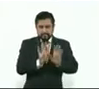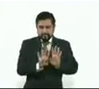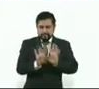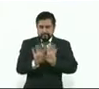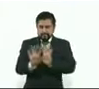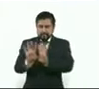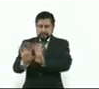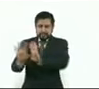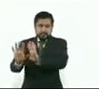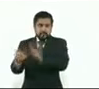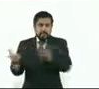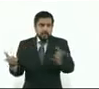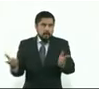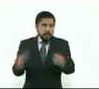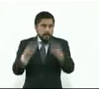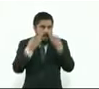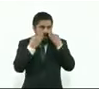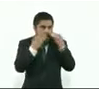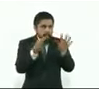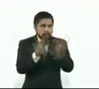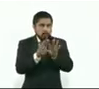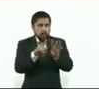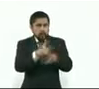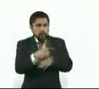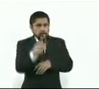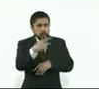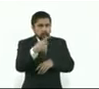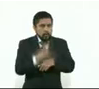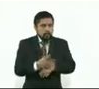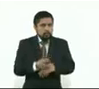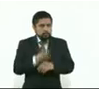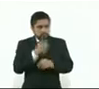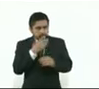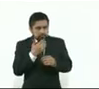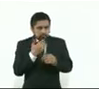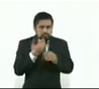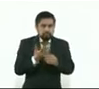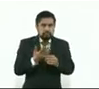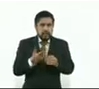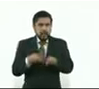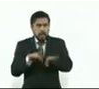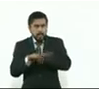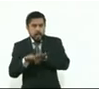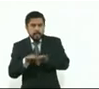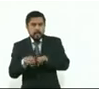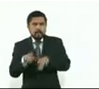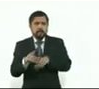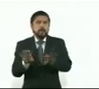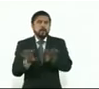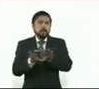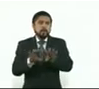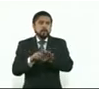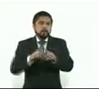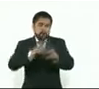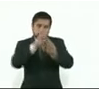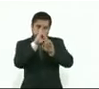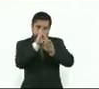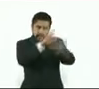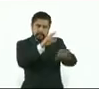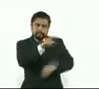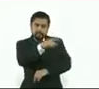la disciplina, la carrera policial y al mismo tiempo pues la aceptación de la ciudadanía a la policía de la Ciudad de